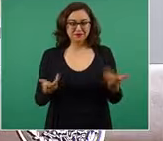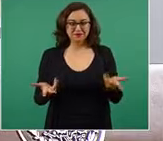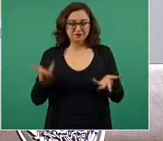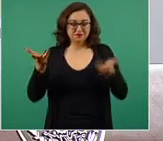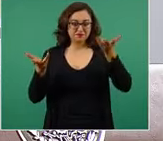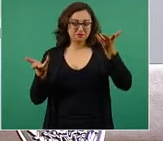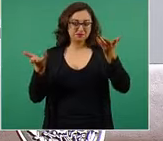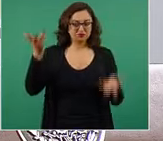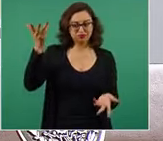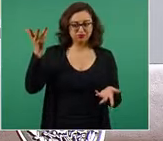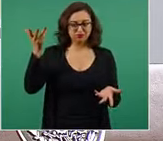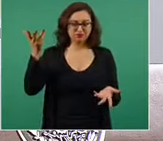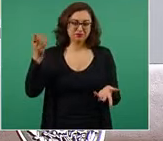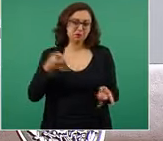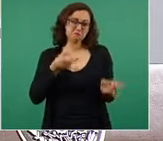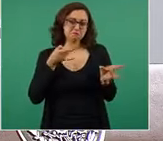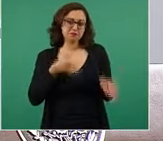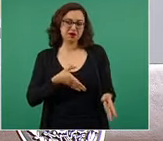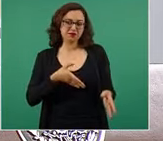sirve.